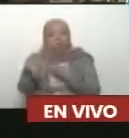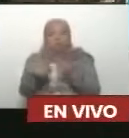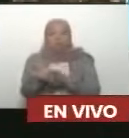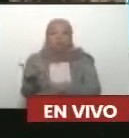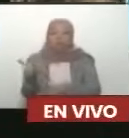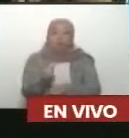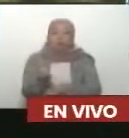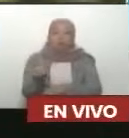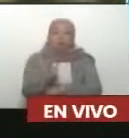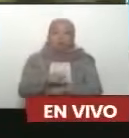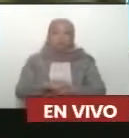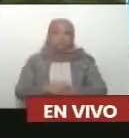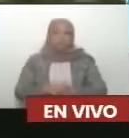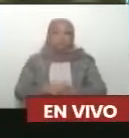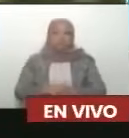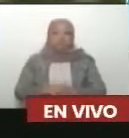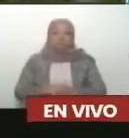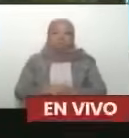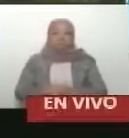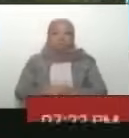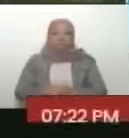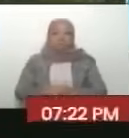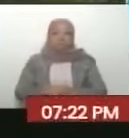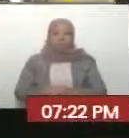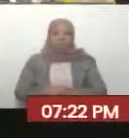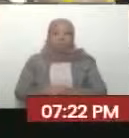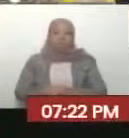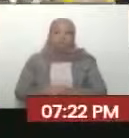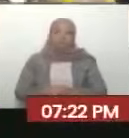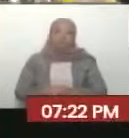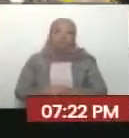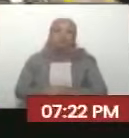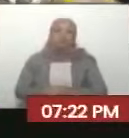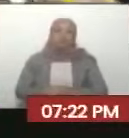país. Y de poder...